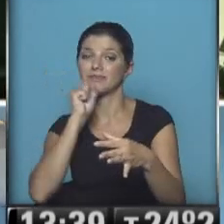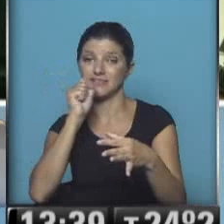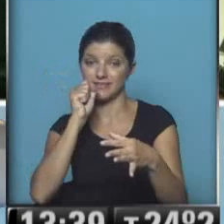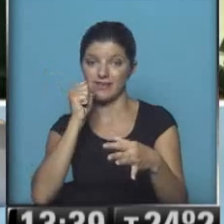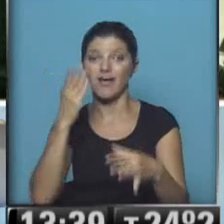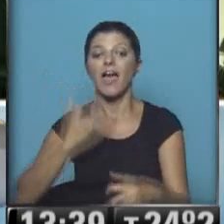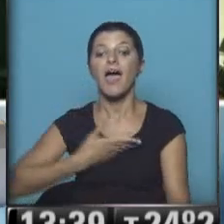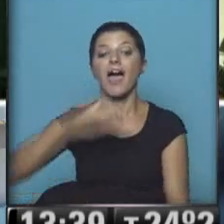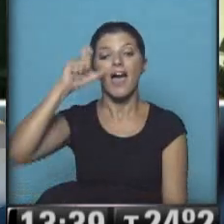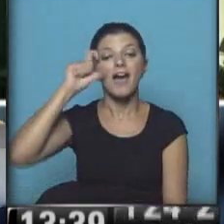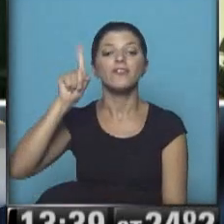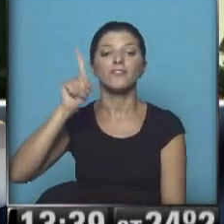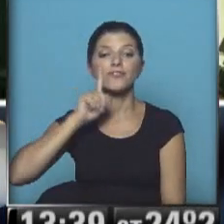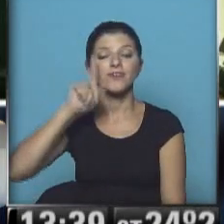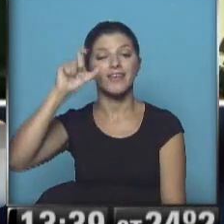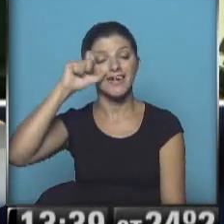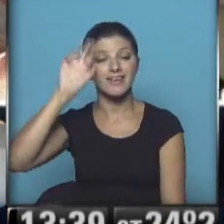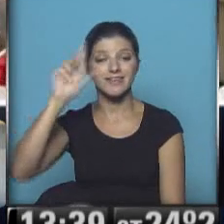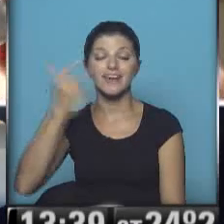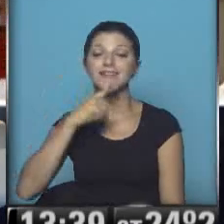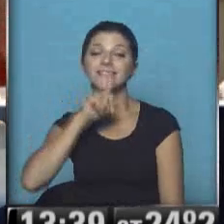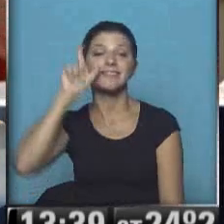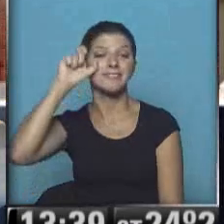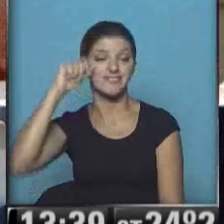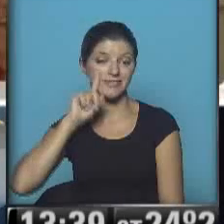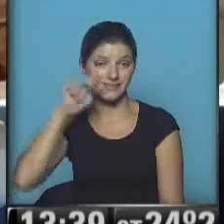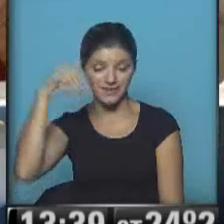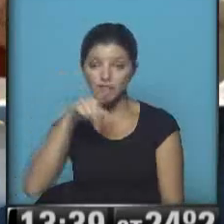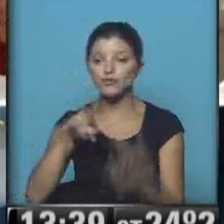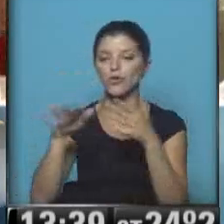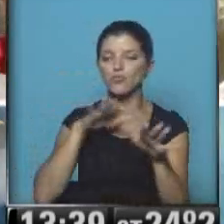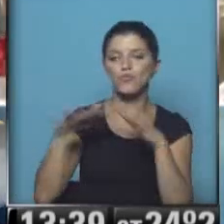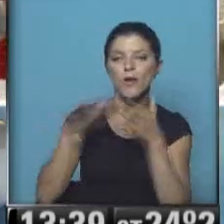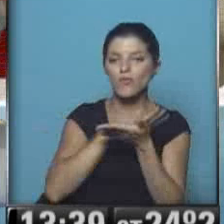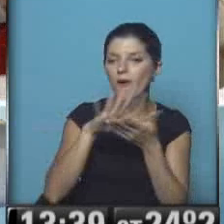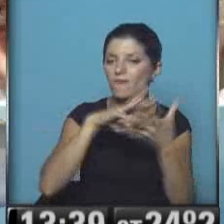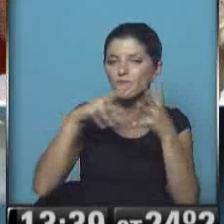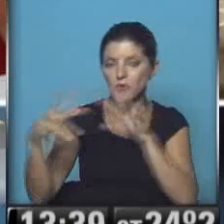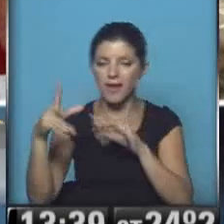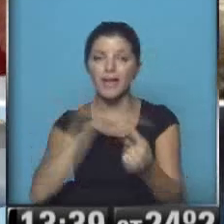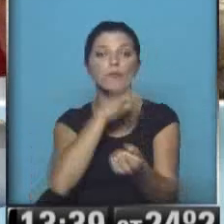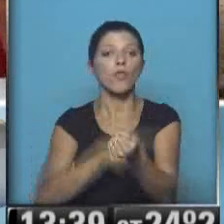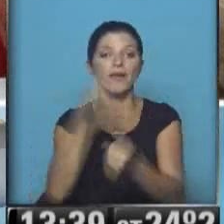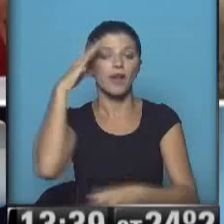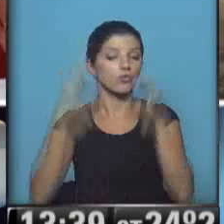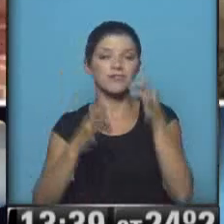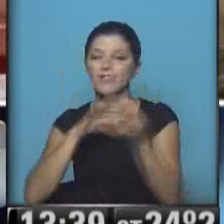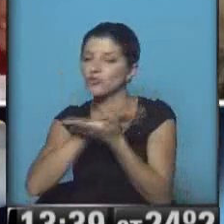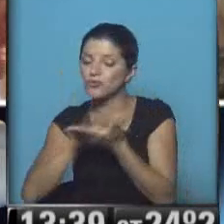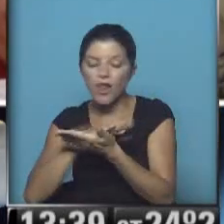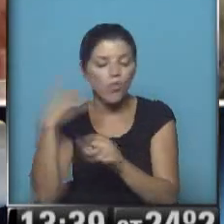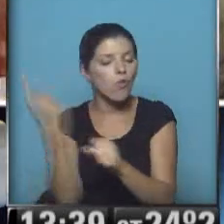feierstein que son estos nuevos desafíos que el el poder de la justicia no es suficiente para resolverlos no hay